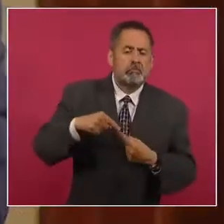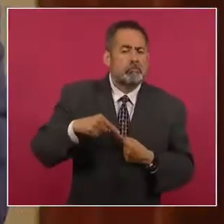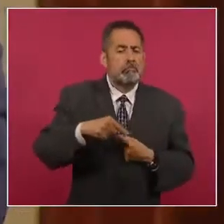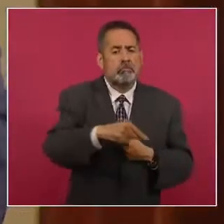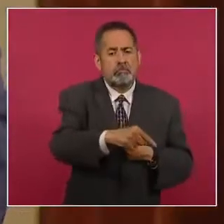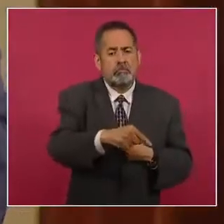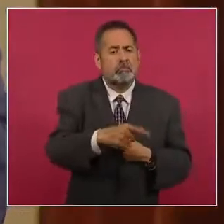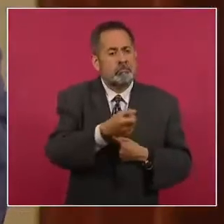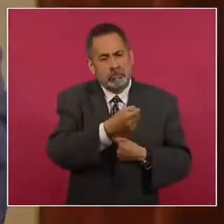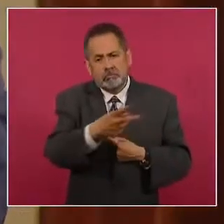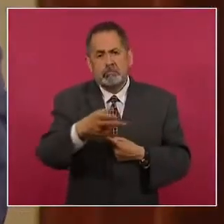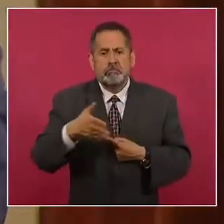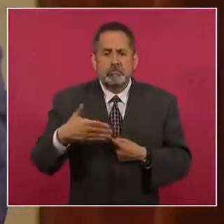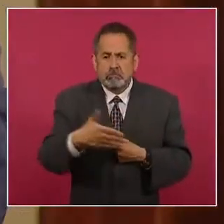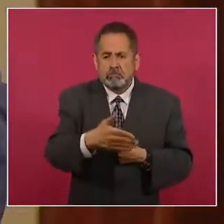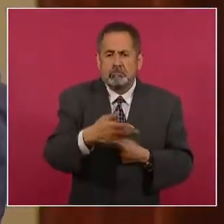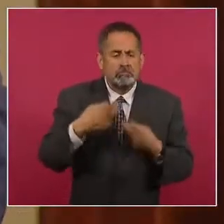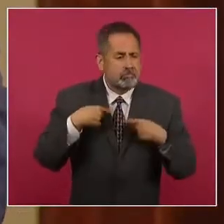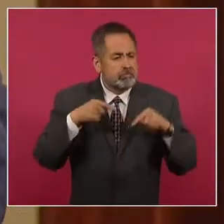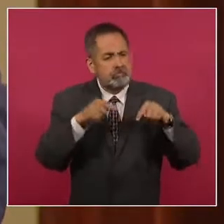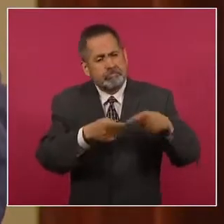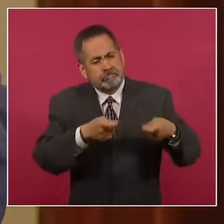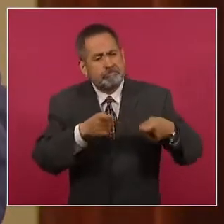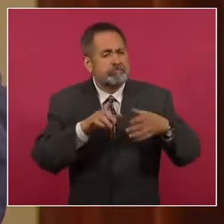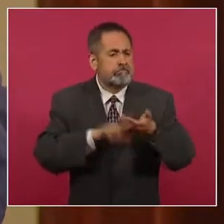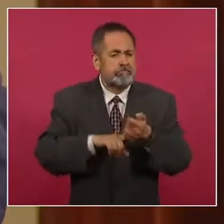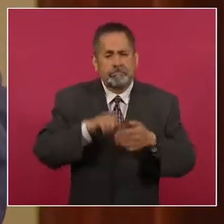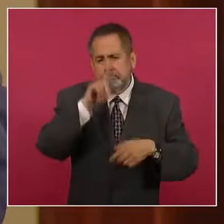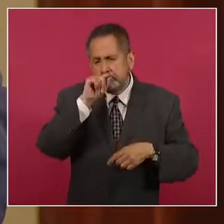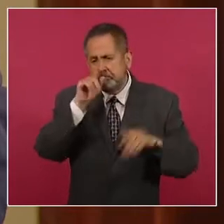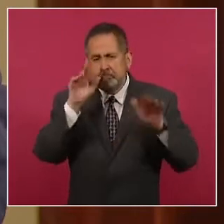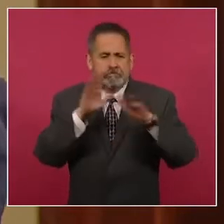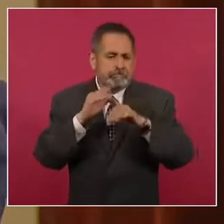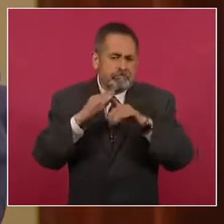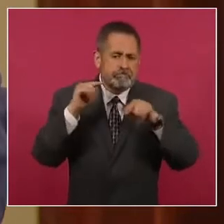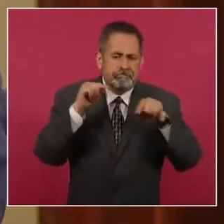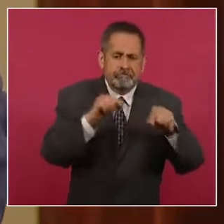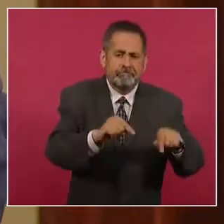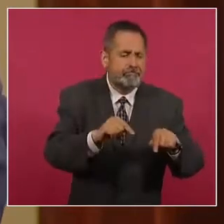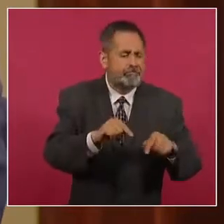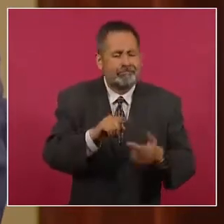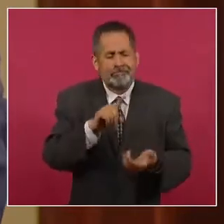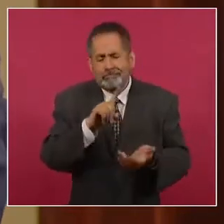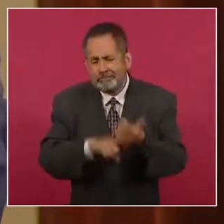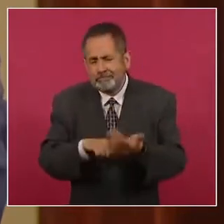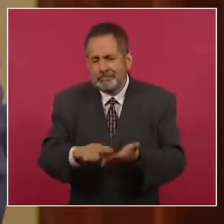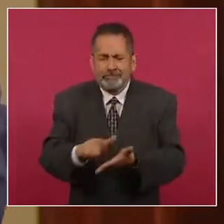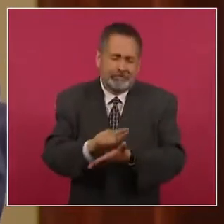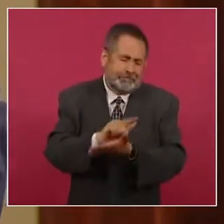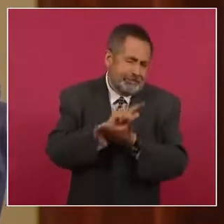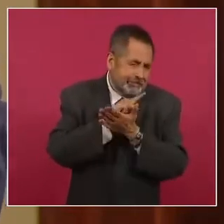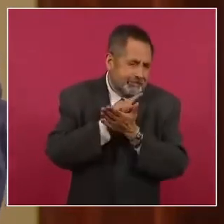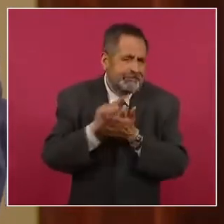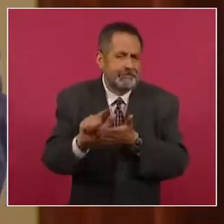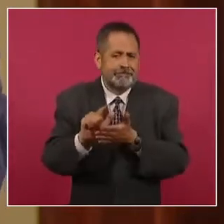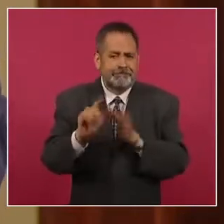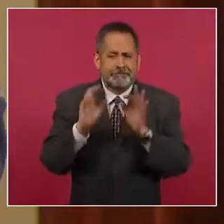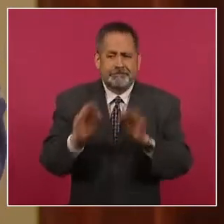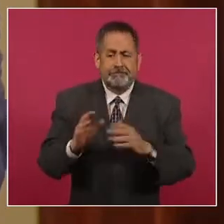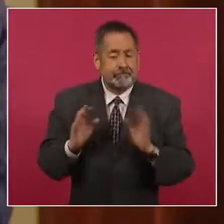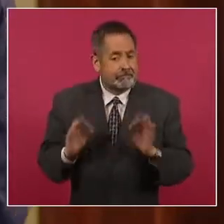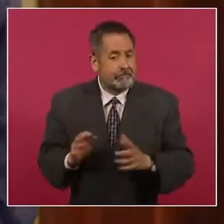hay pescados y hay aves y es completamente limpia,